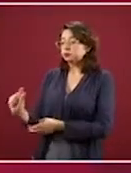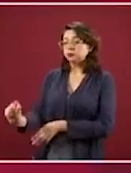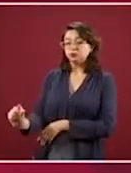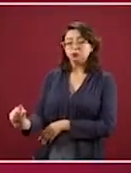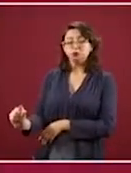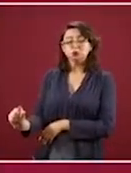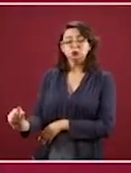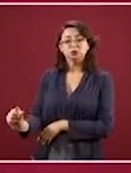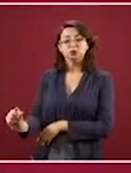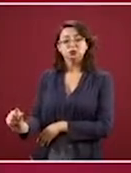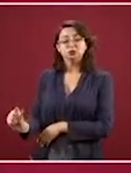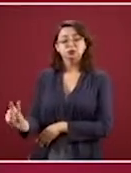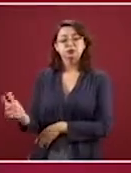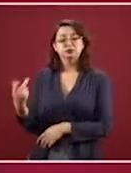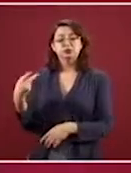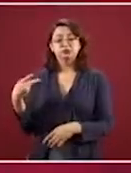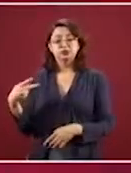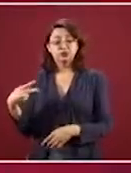pero